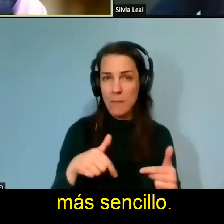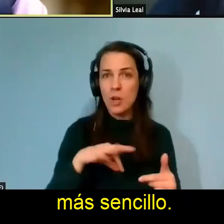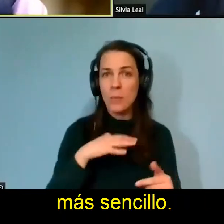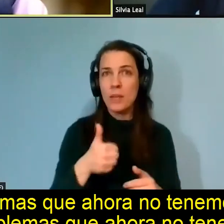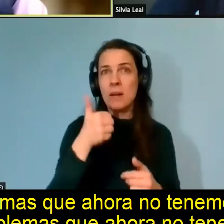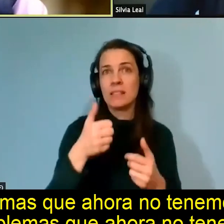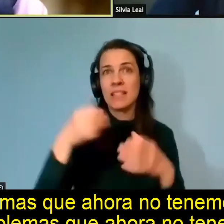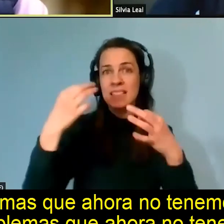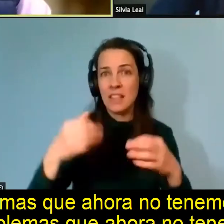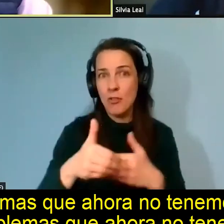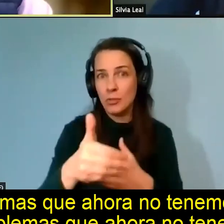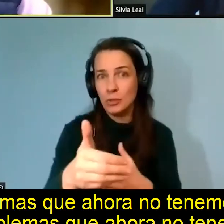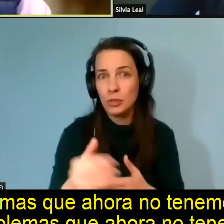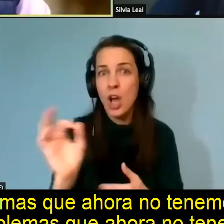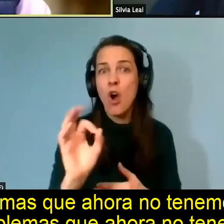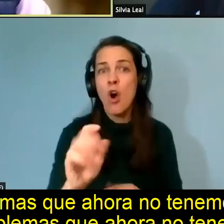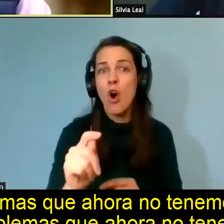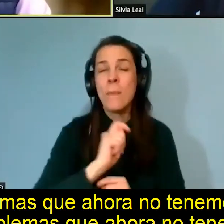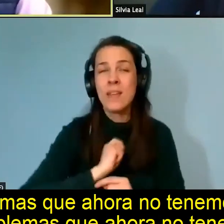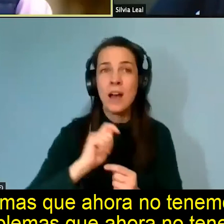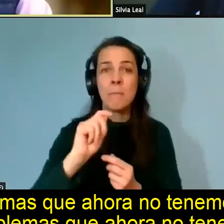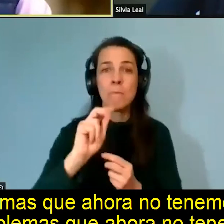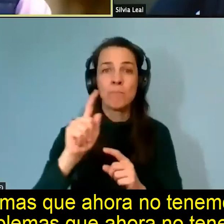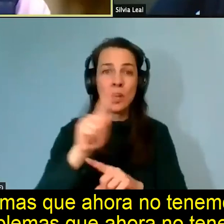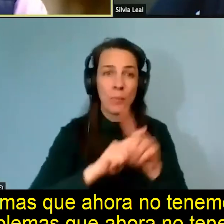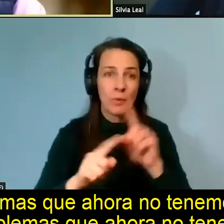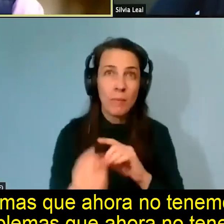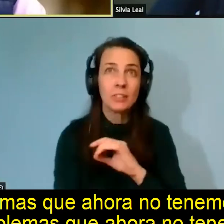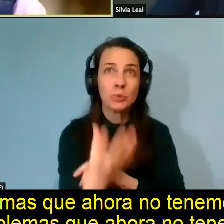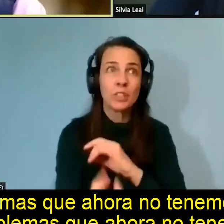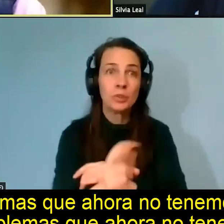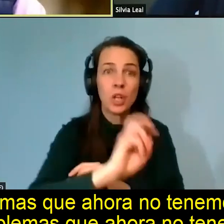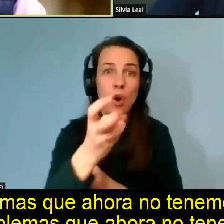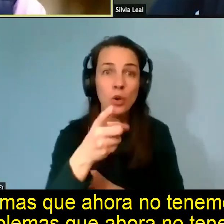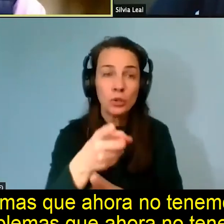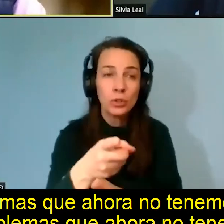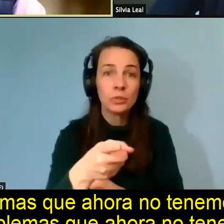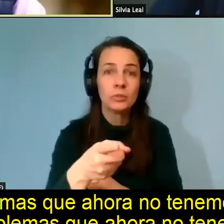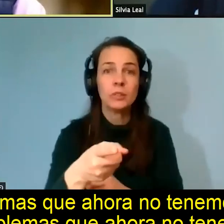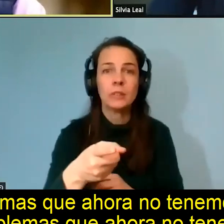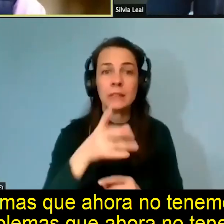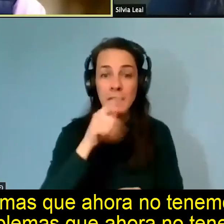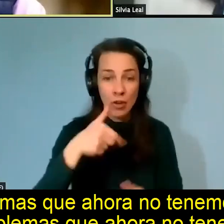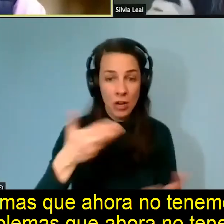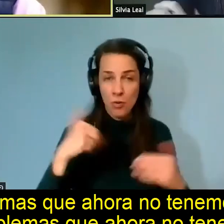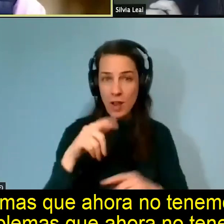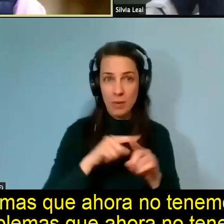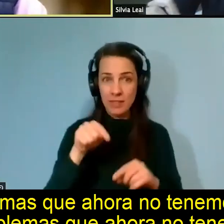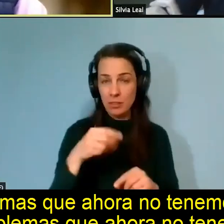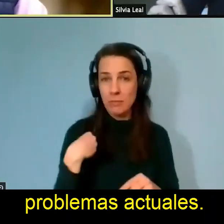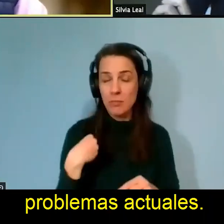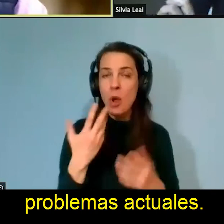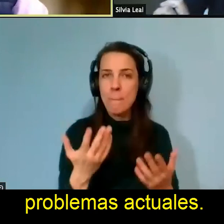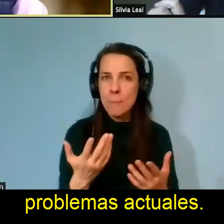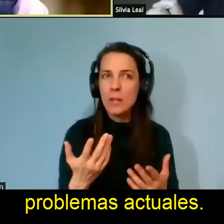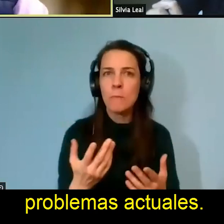sencillo. O nos resolverá problemas que ahora no tenemos. Probablemente tengamos otros problemas que ahora no tenemos, ¿no? Pero resolverá